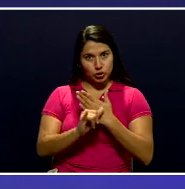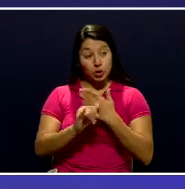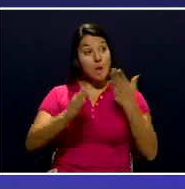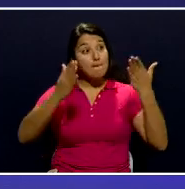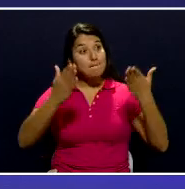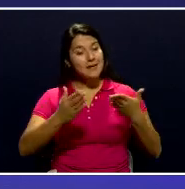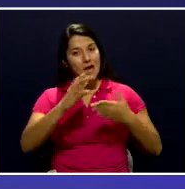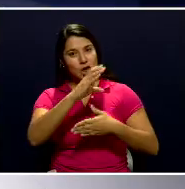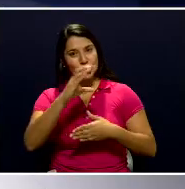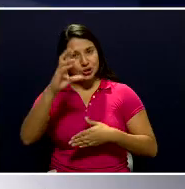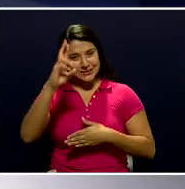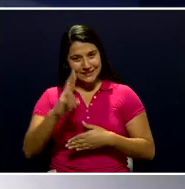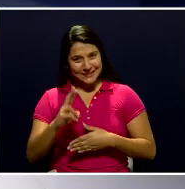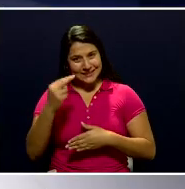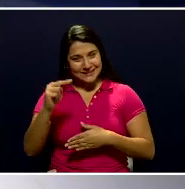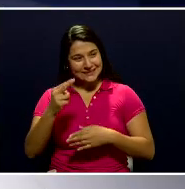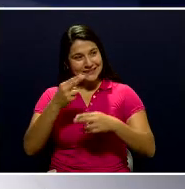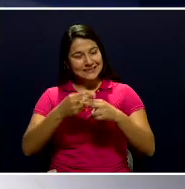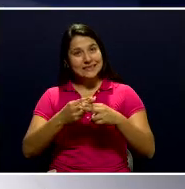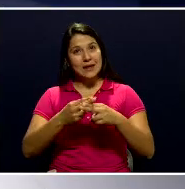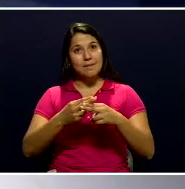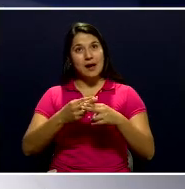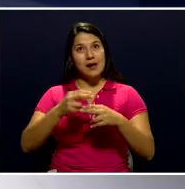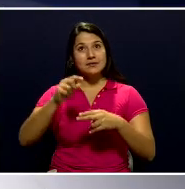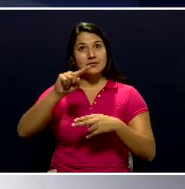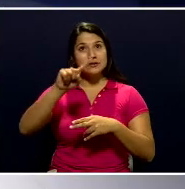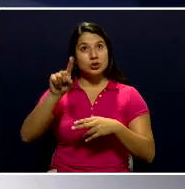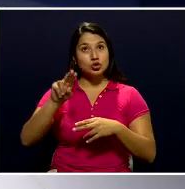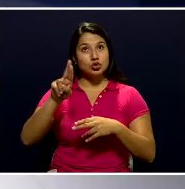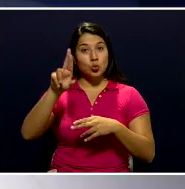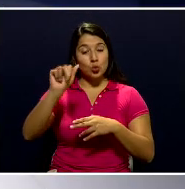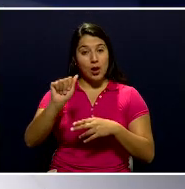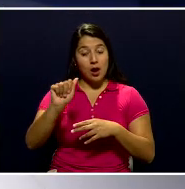Noticias, arquitecta Sura Sasa Marín. Buenas noches.